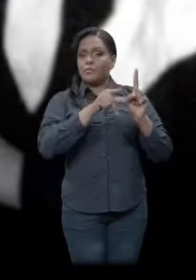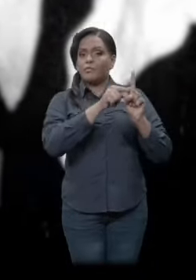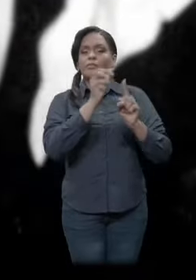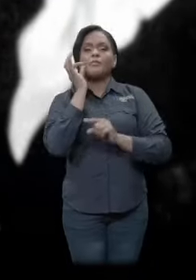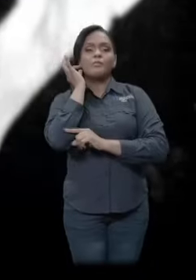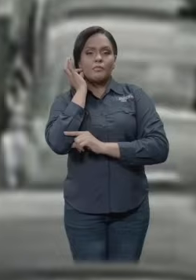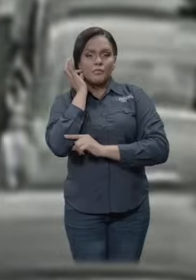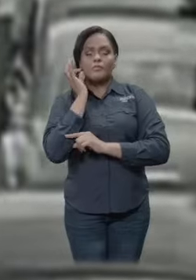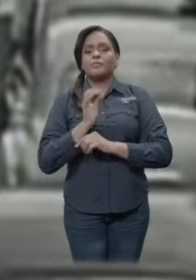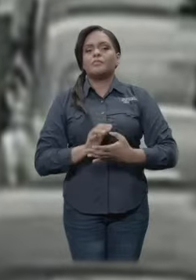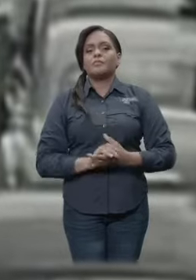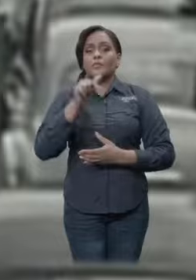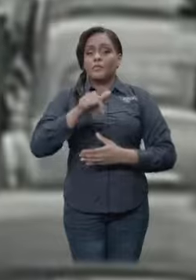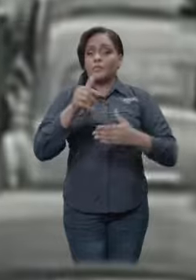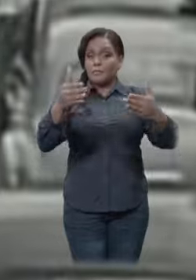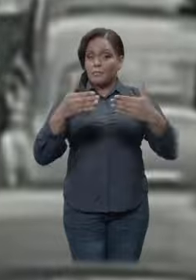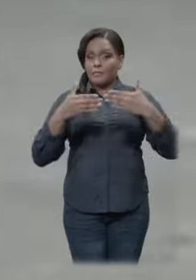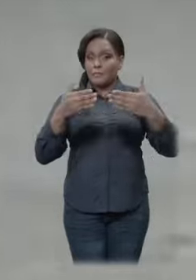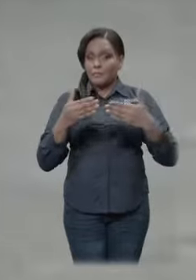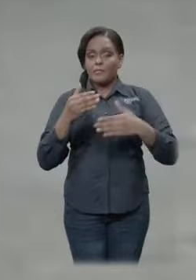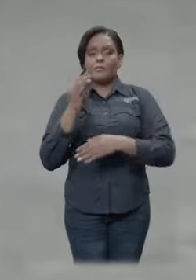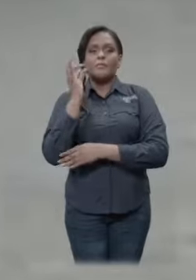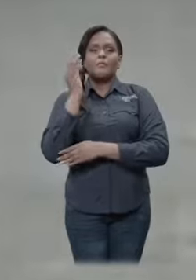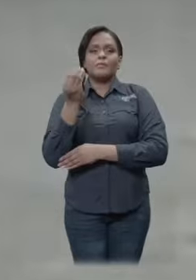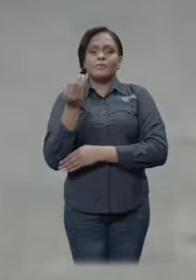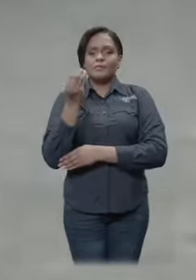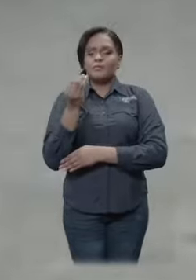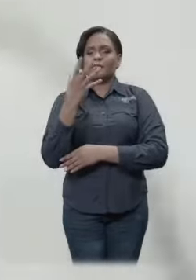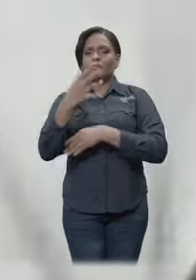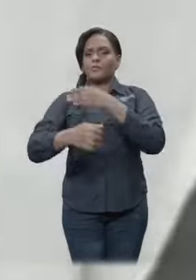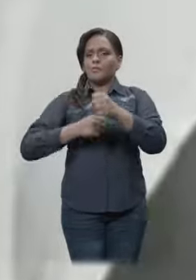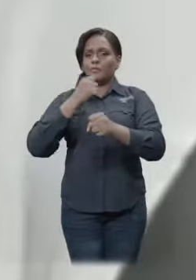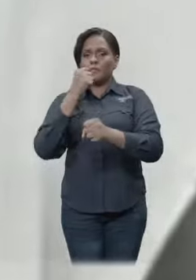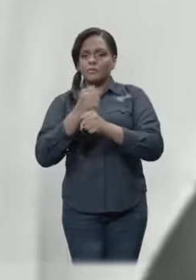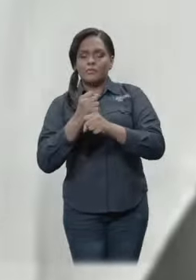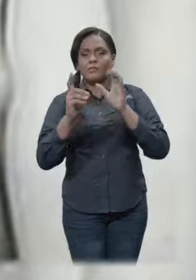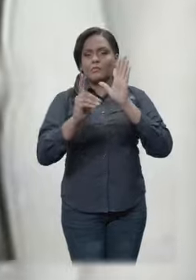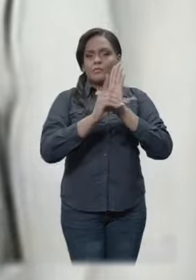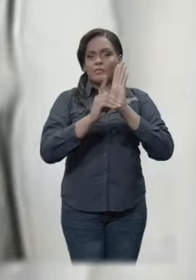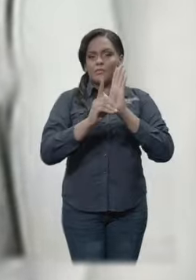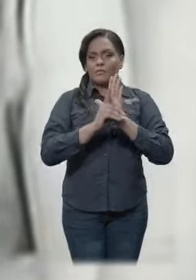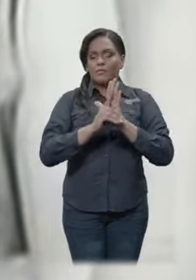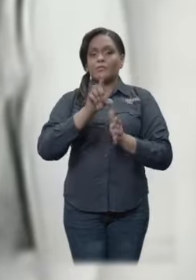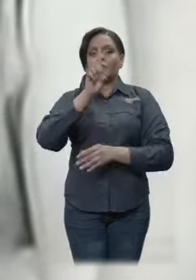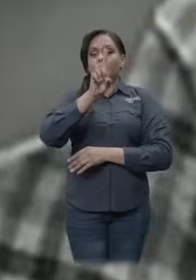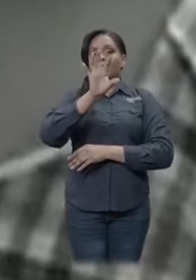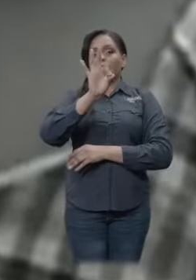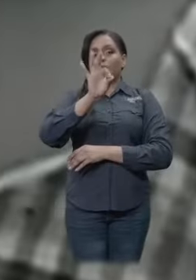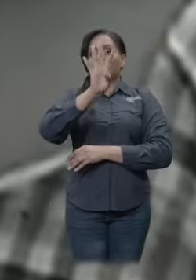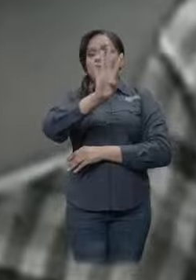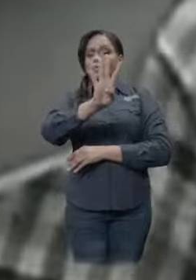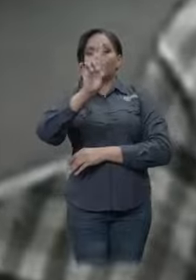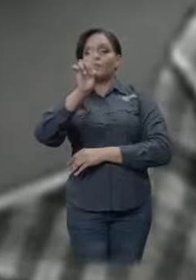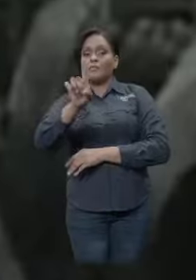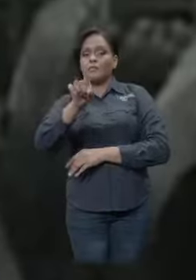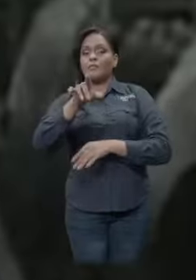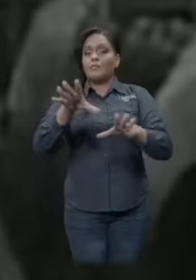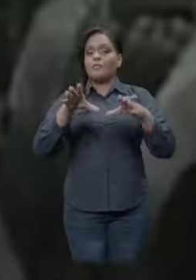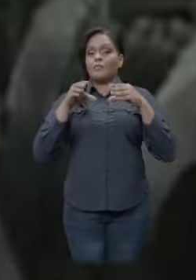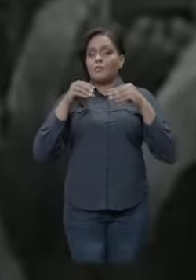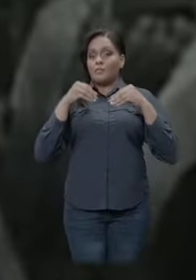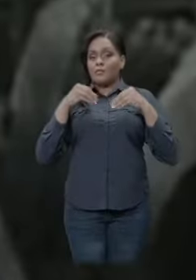Perón. En Panamá, las mujeres llevábamos años luchando por nuestros derechos, cuando en 1941 se nos permitió votar